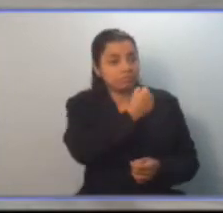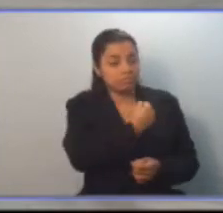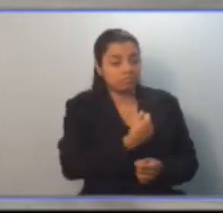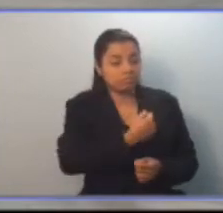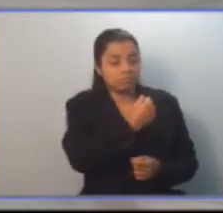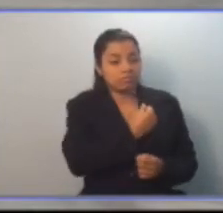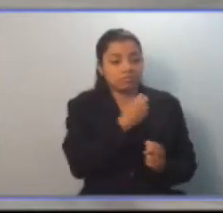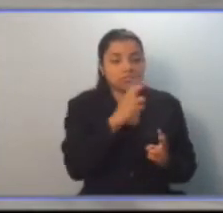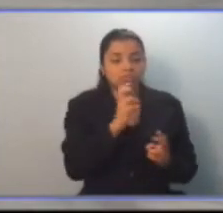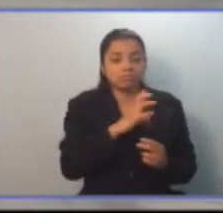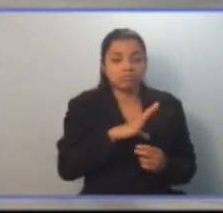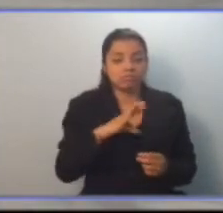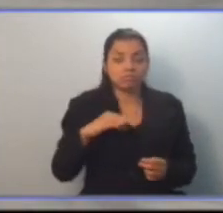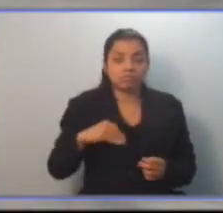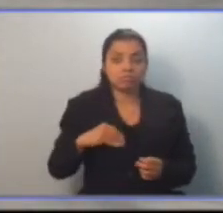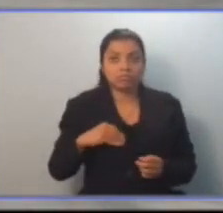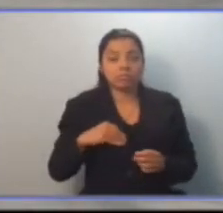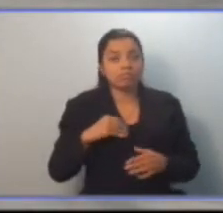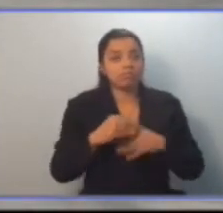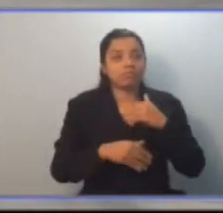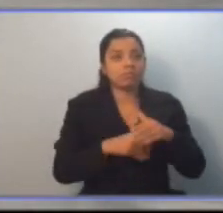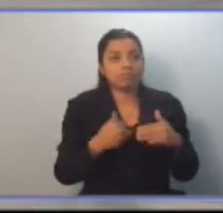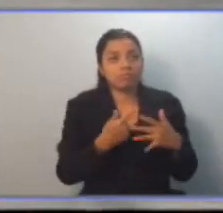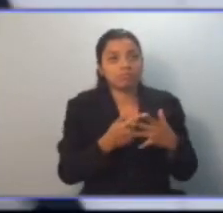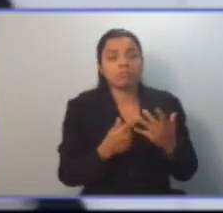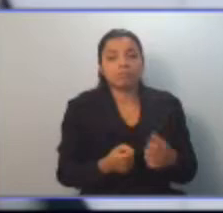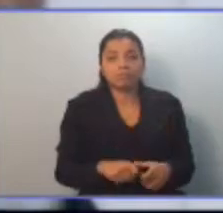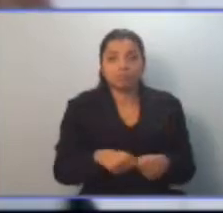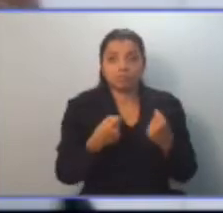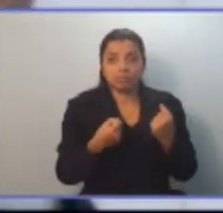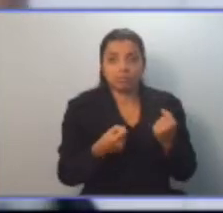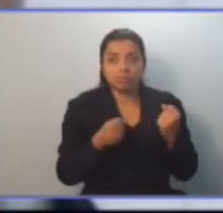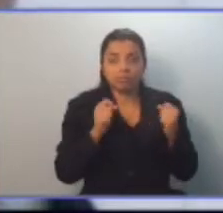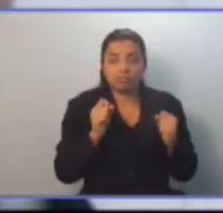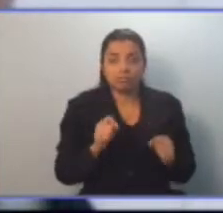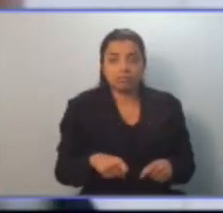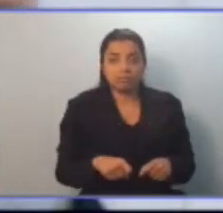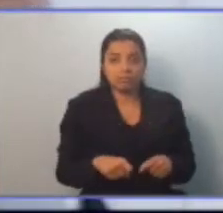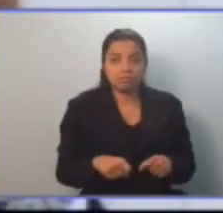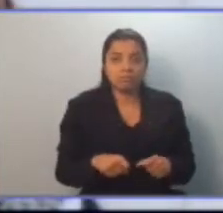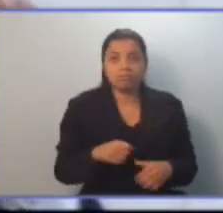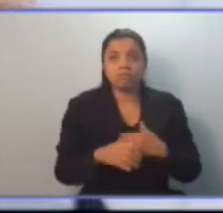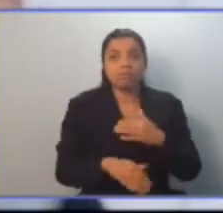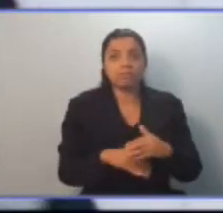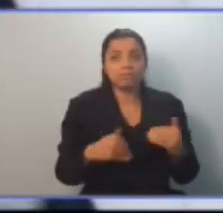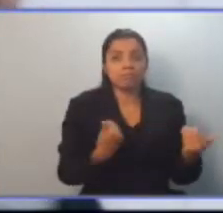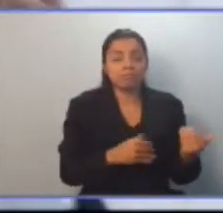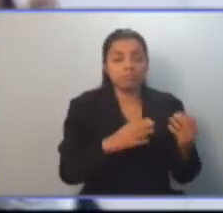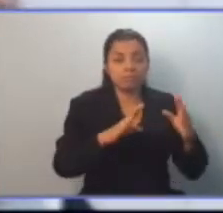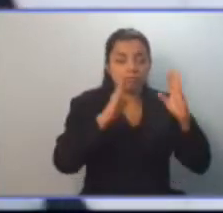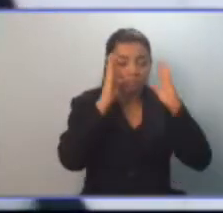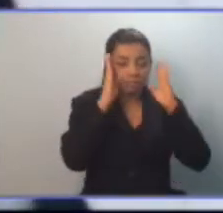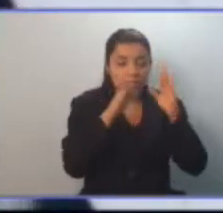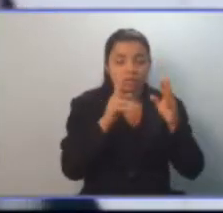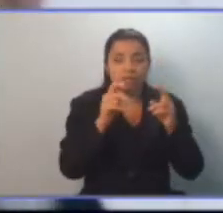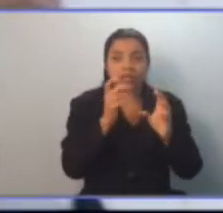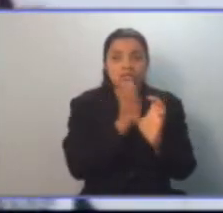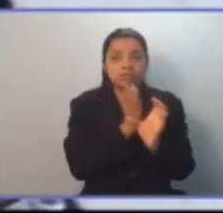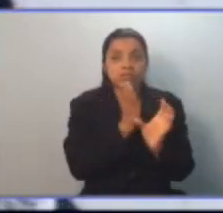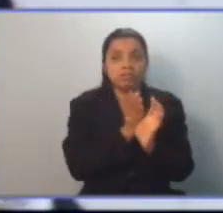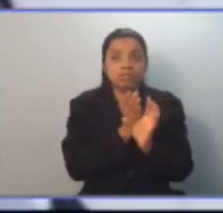violencia intrafamiliar, cuando sean objeto de este delito, puedan ser llevadas, además de ser atendidas psicológicamente por el